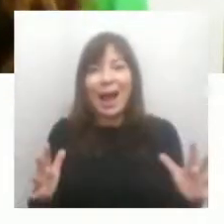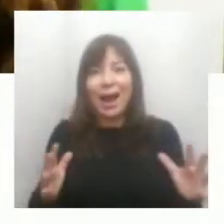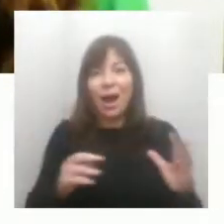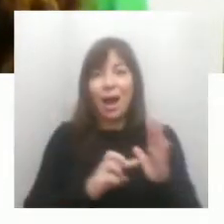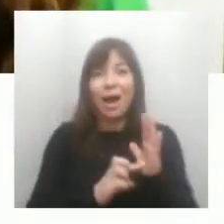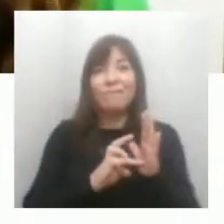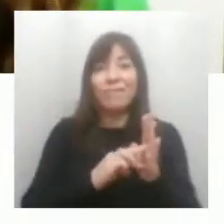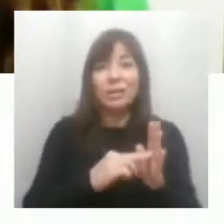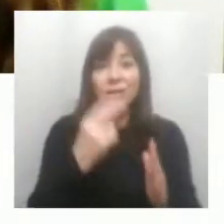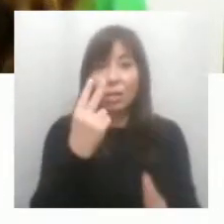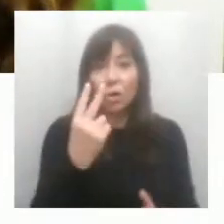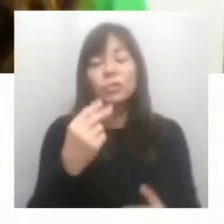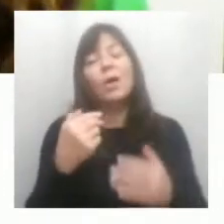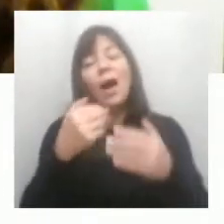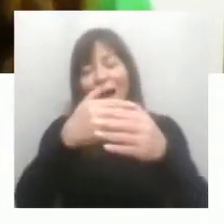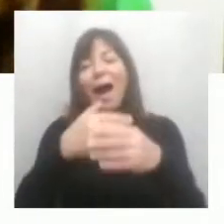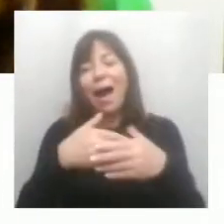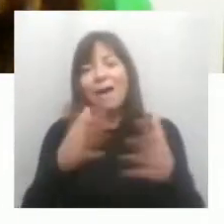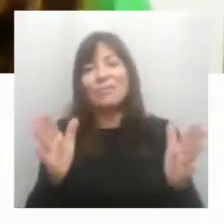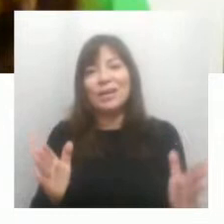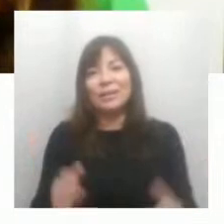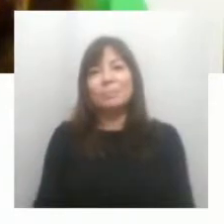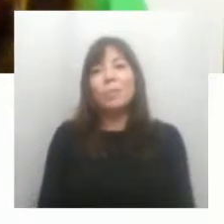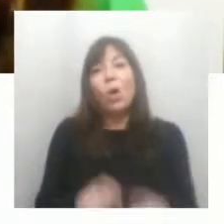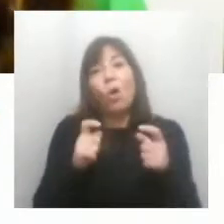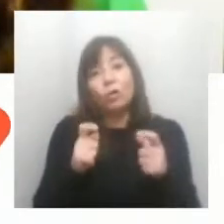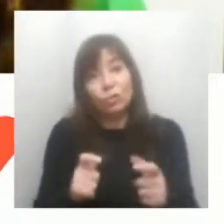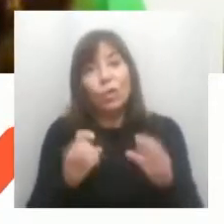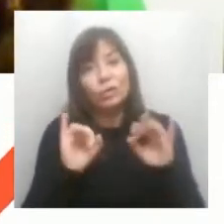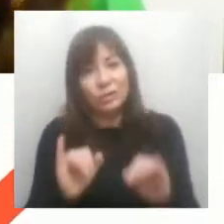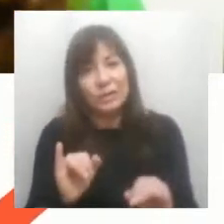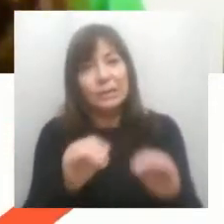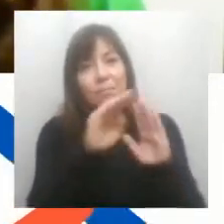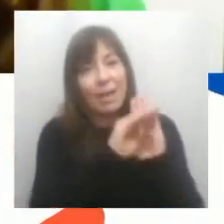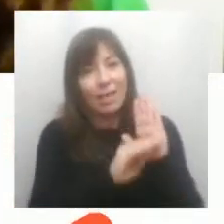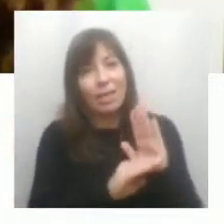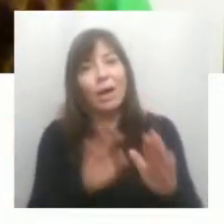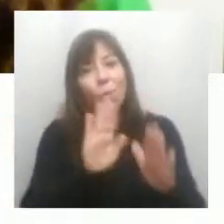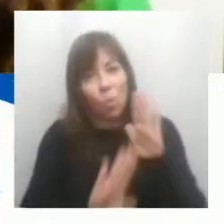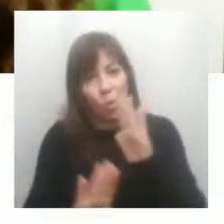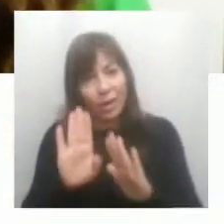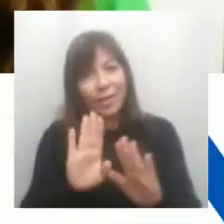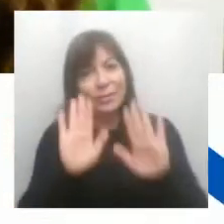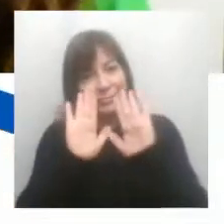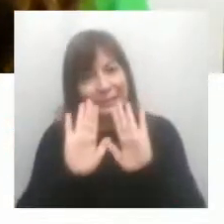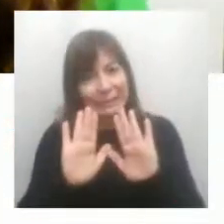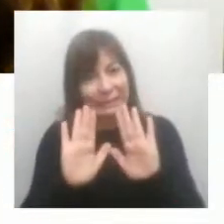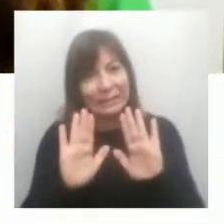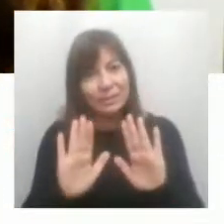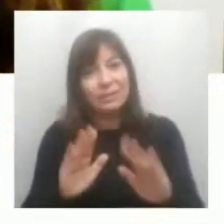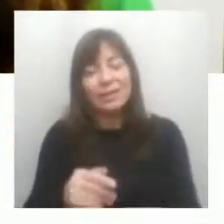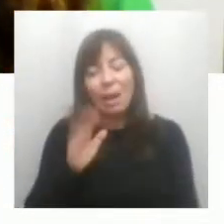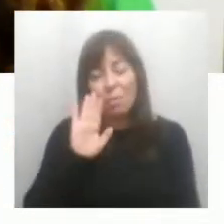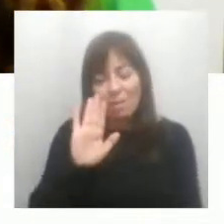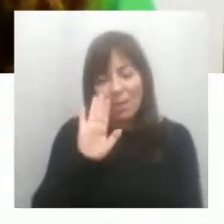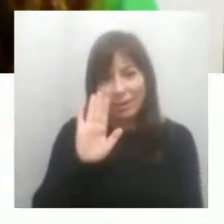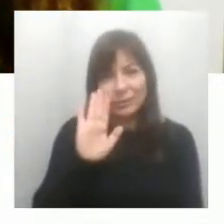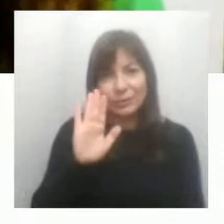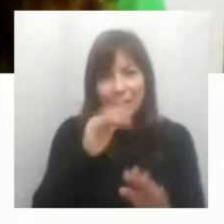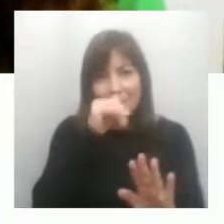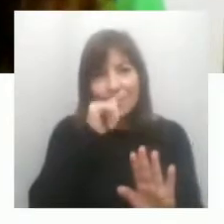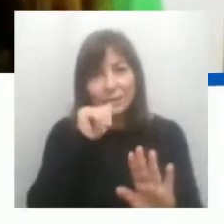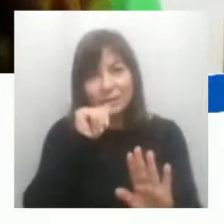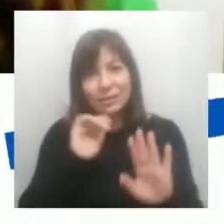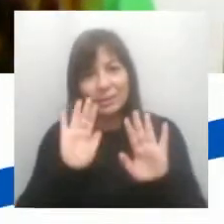poder abrir, ¿cierto?, con aforo controlado y medidas de seguridad, ¿ok? Así que lo estamos esperando, lo estamos viendo nosotros también para